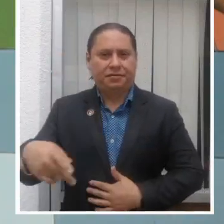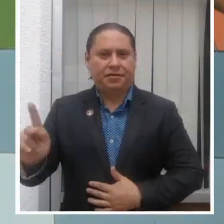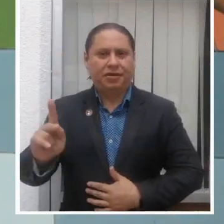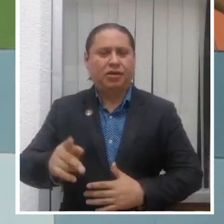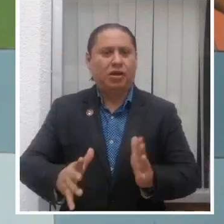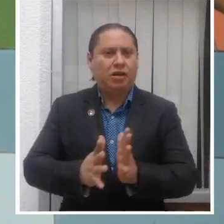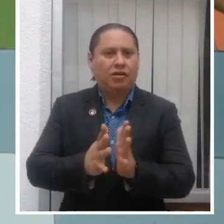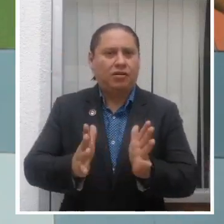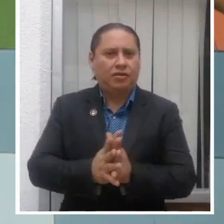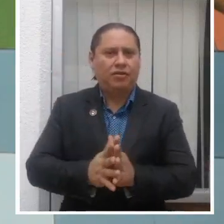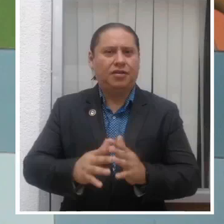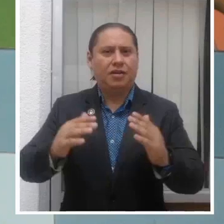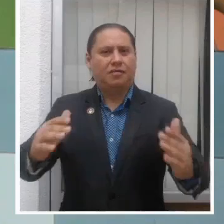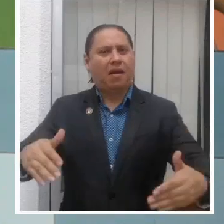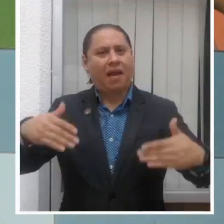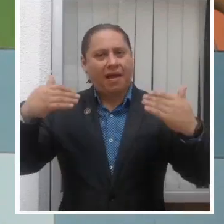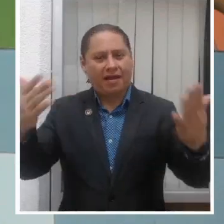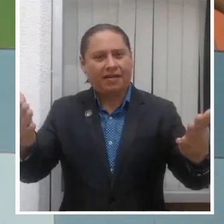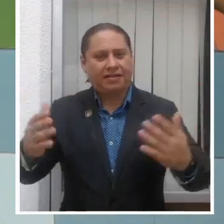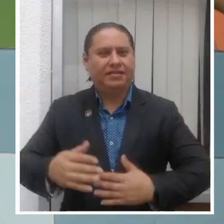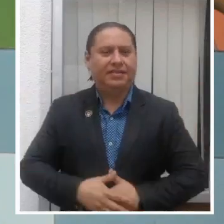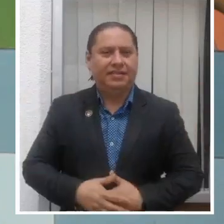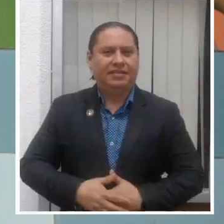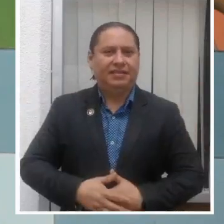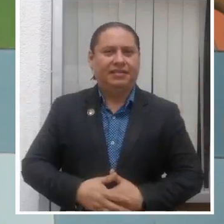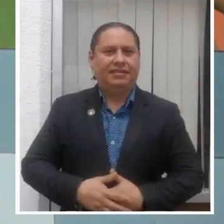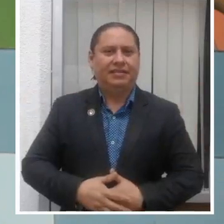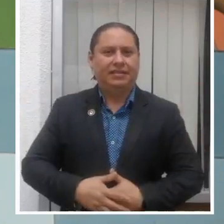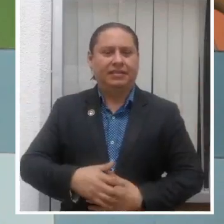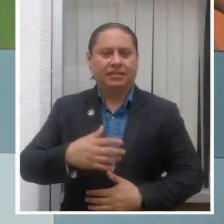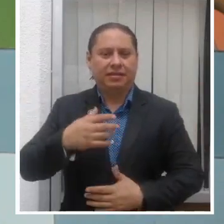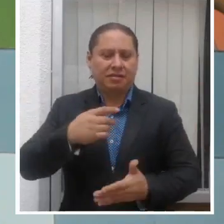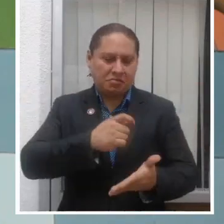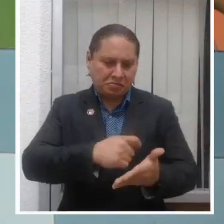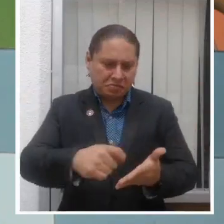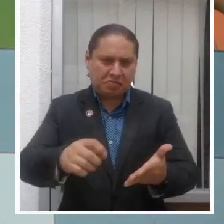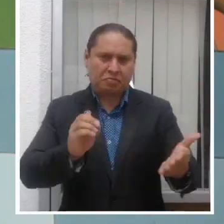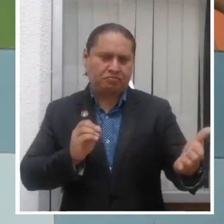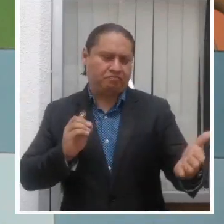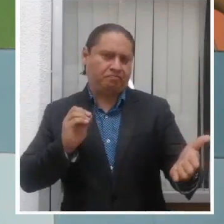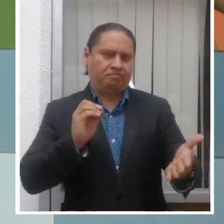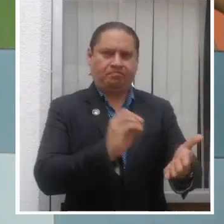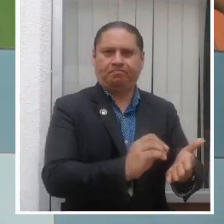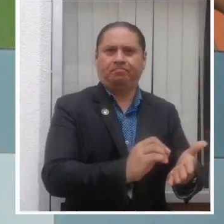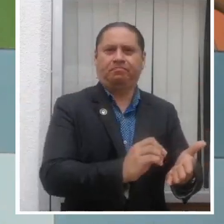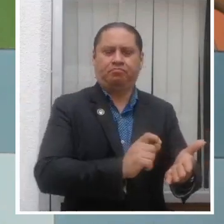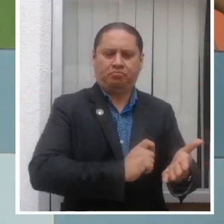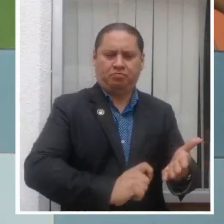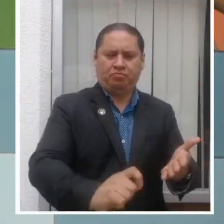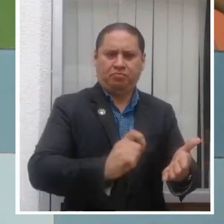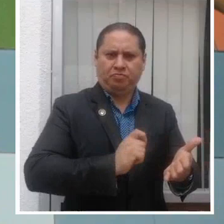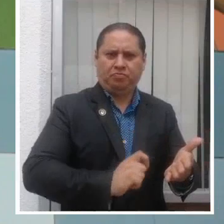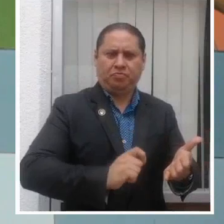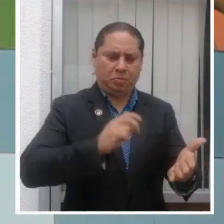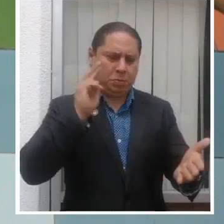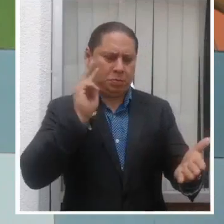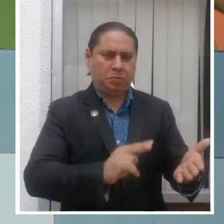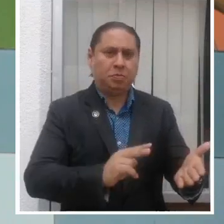va más allá y se tiene que impregnar a través de las palabras. Hoy también ya